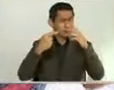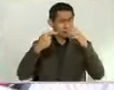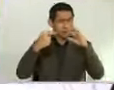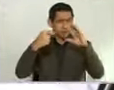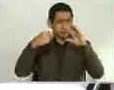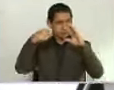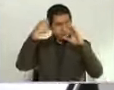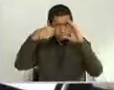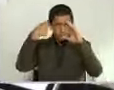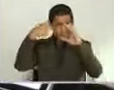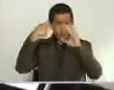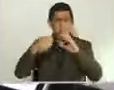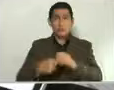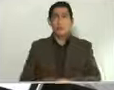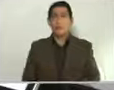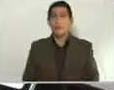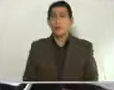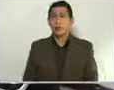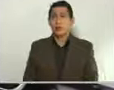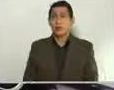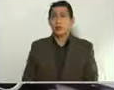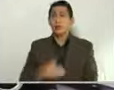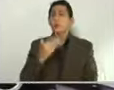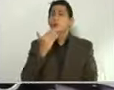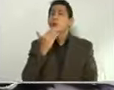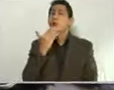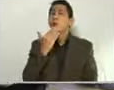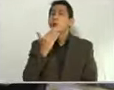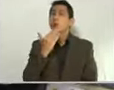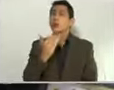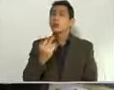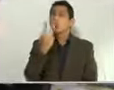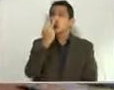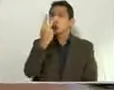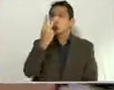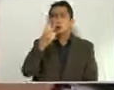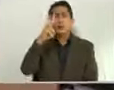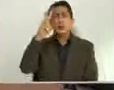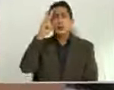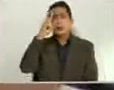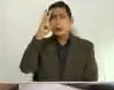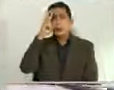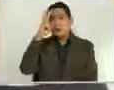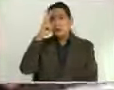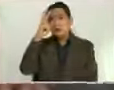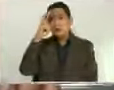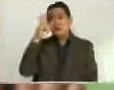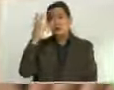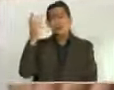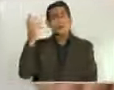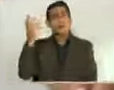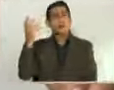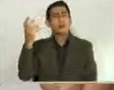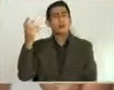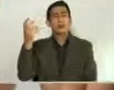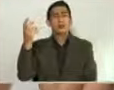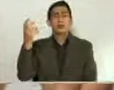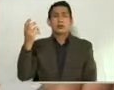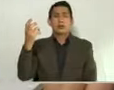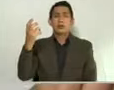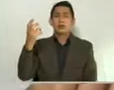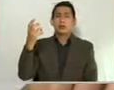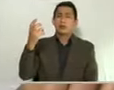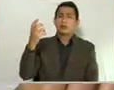dos delincuentes que no merecen ningún tipo de compasión ni ningún tipo de